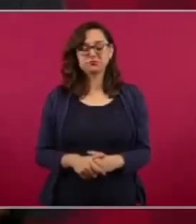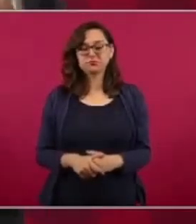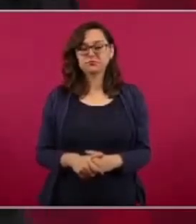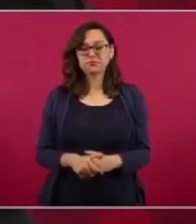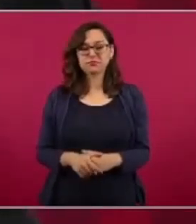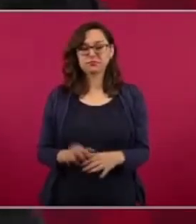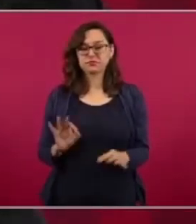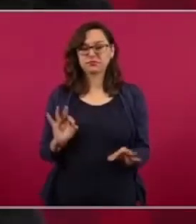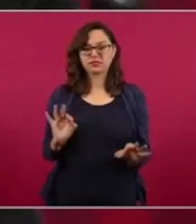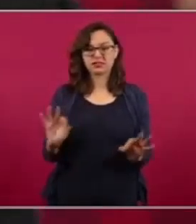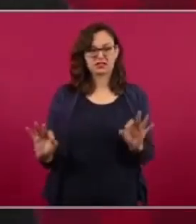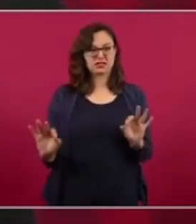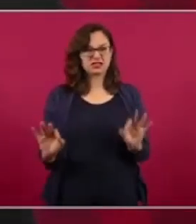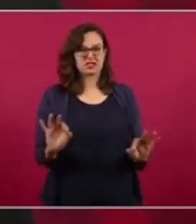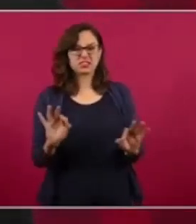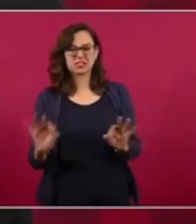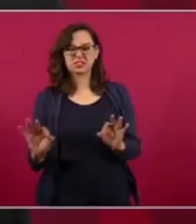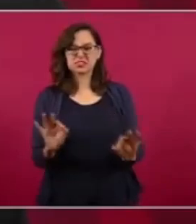O sea, ¿por qué